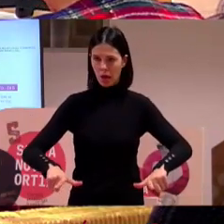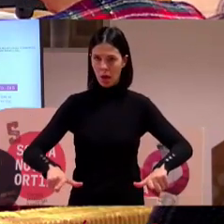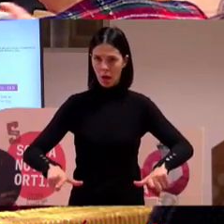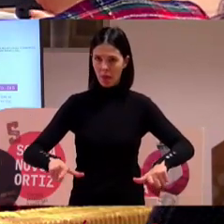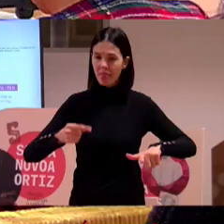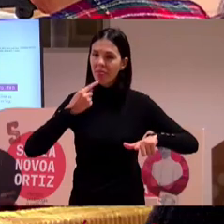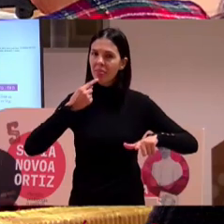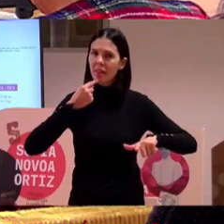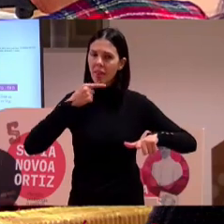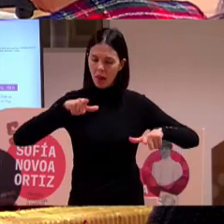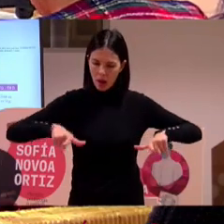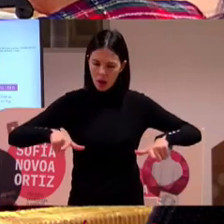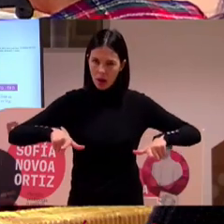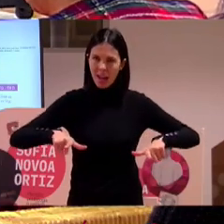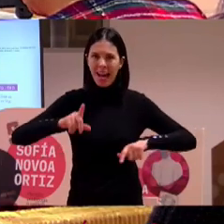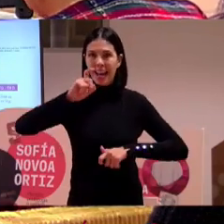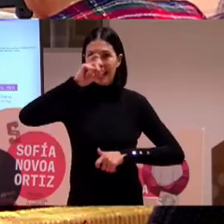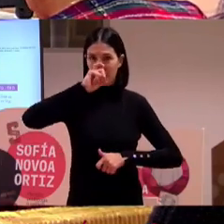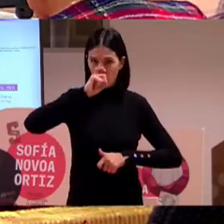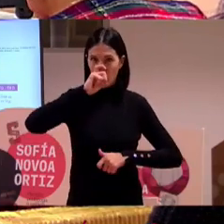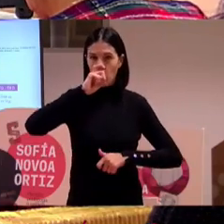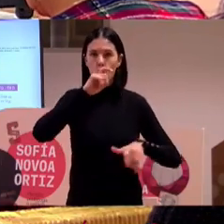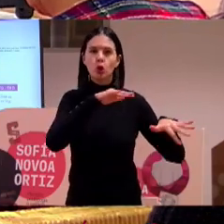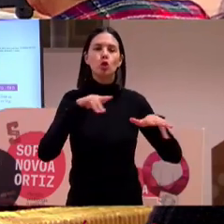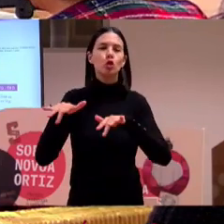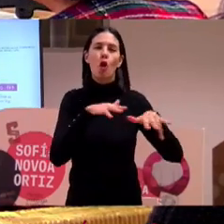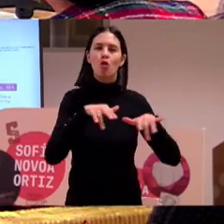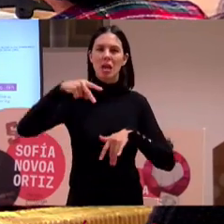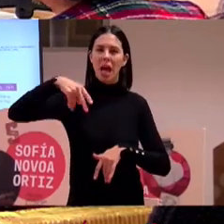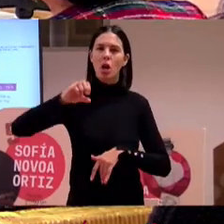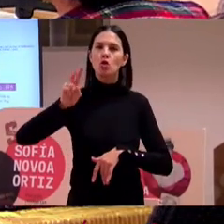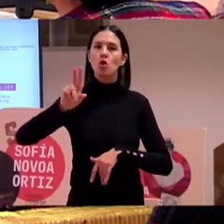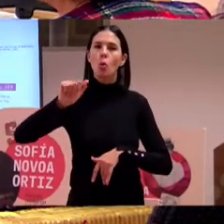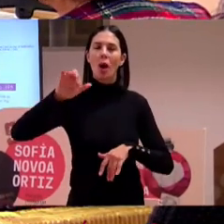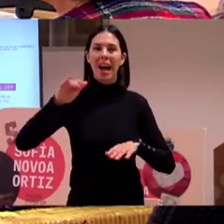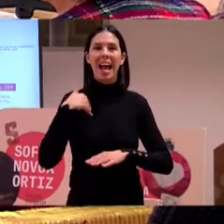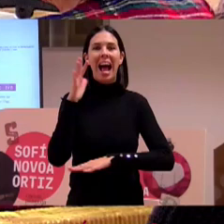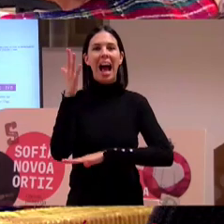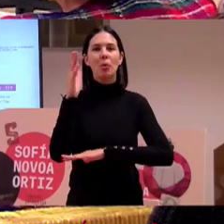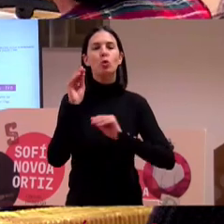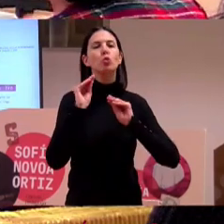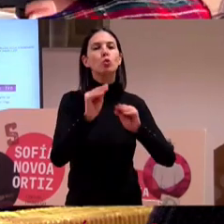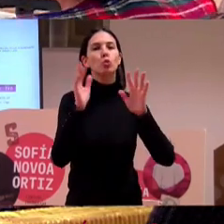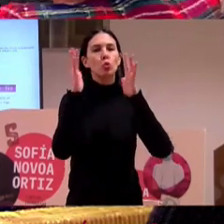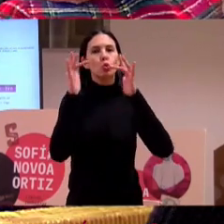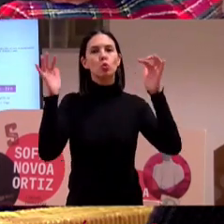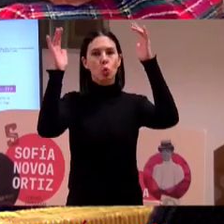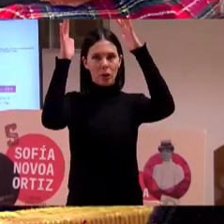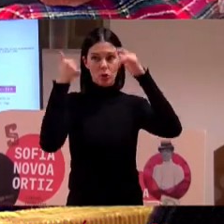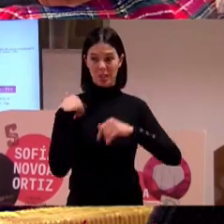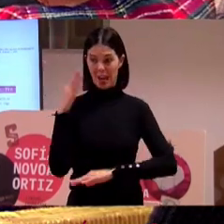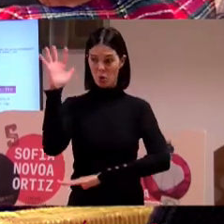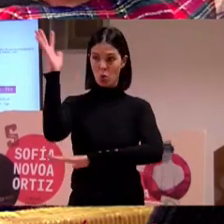que pone en recuerdo de Sofía Novoa, el árbol de sus sueños. Está debajo de un